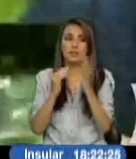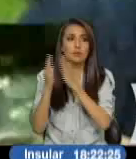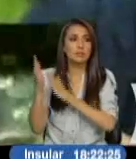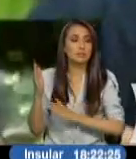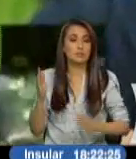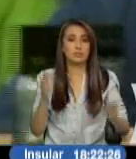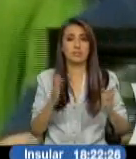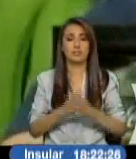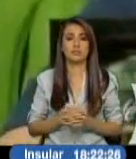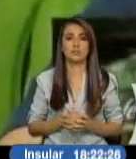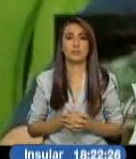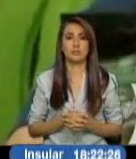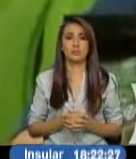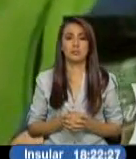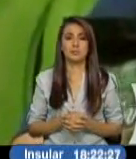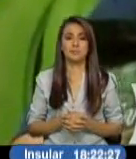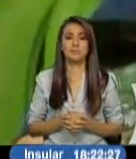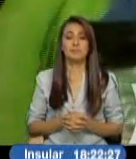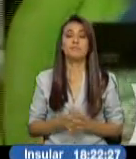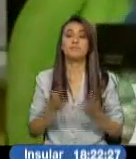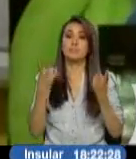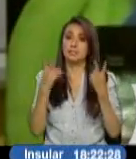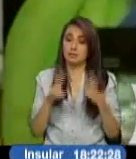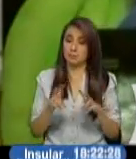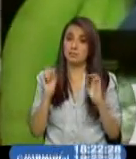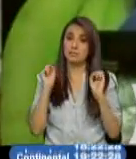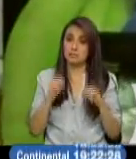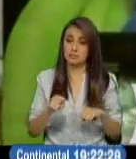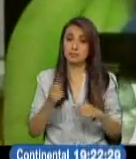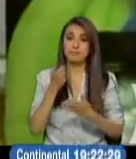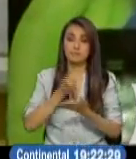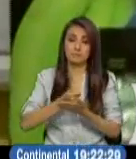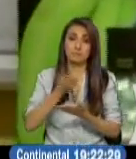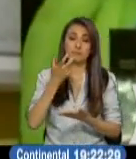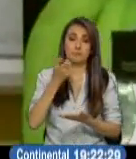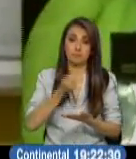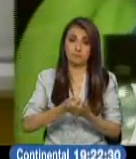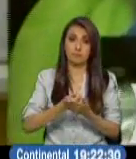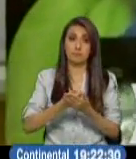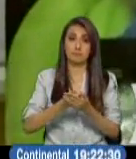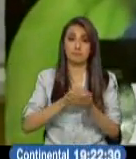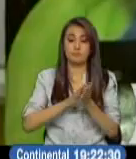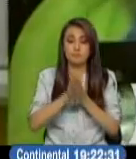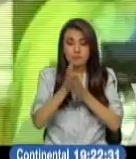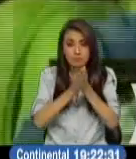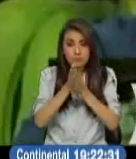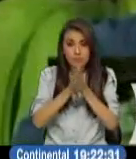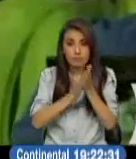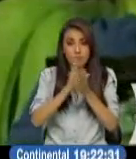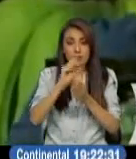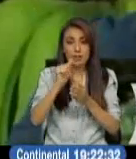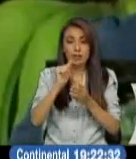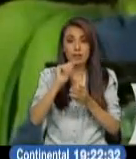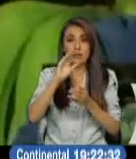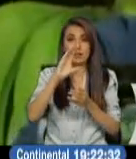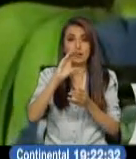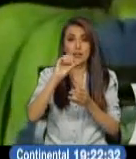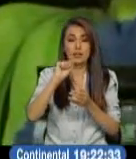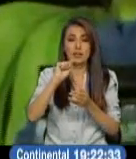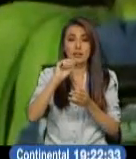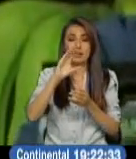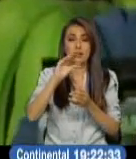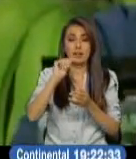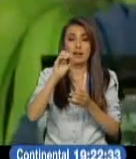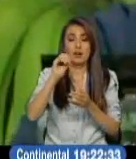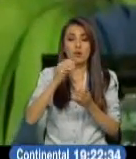que he visitado otras tierras. Y por supuesto, no hubiéramos comprado este cacao si no hubiera sido de una gran calidad. Lo